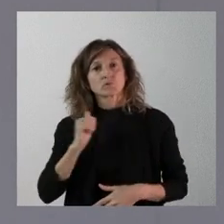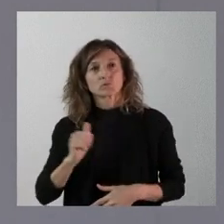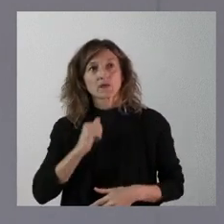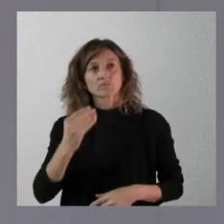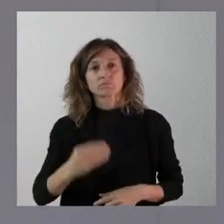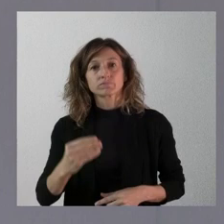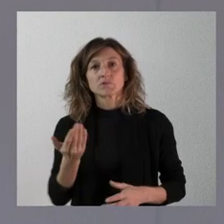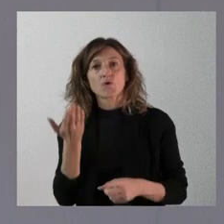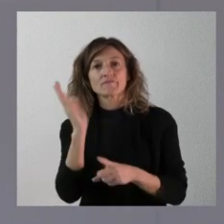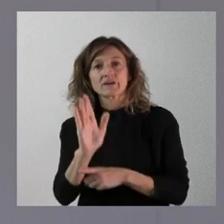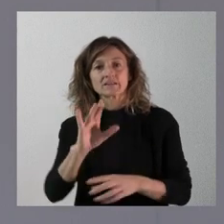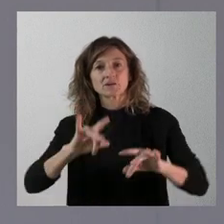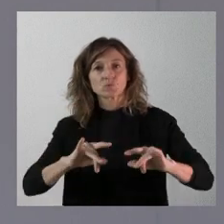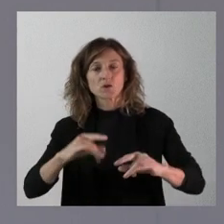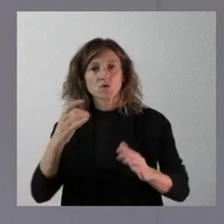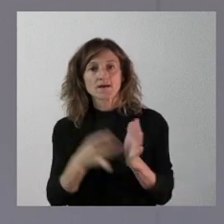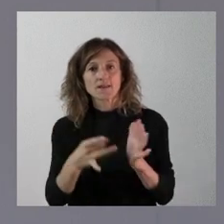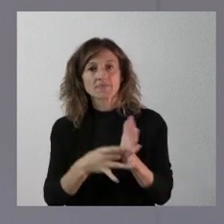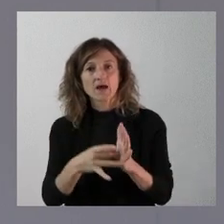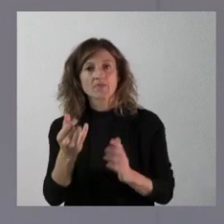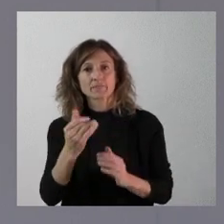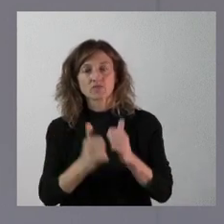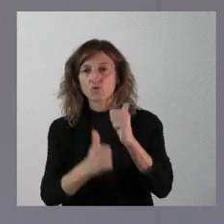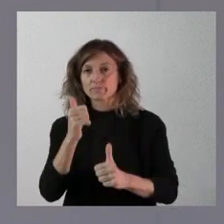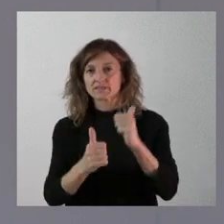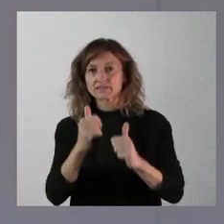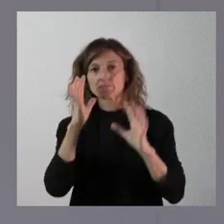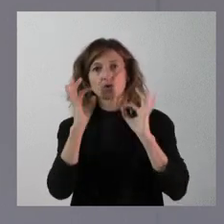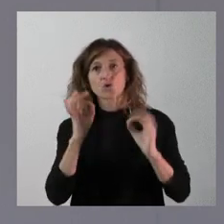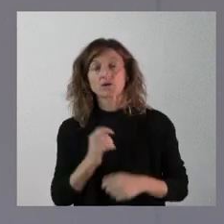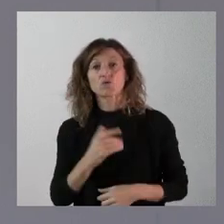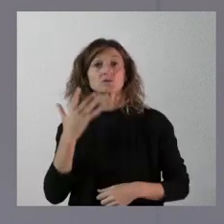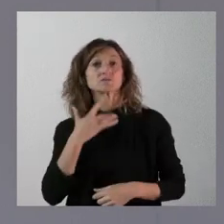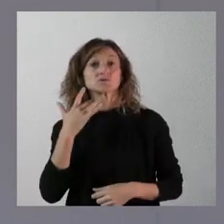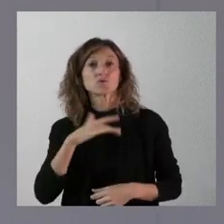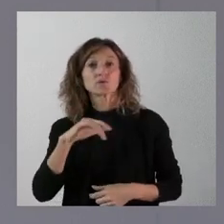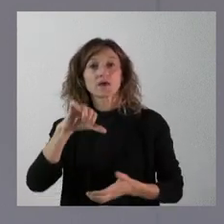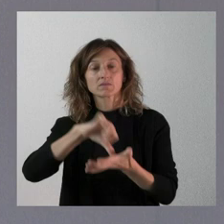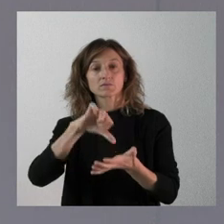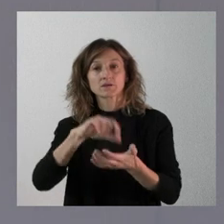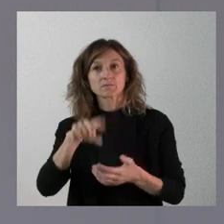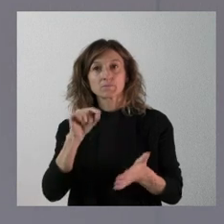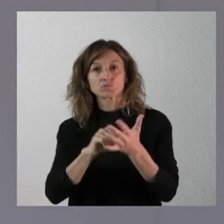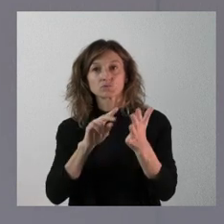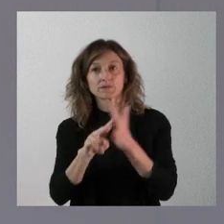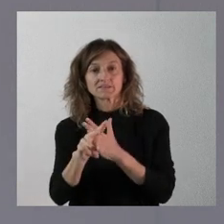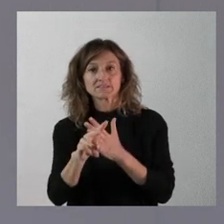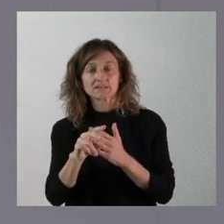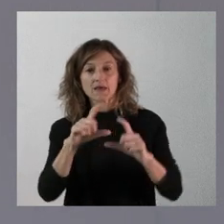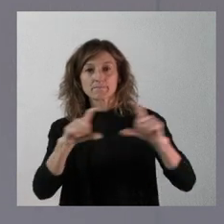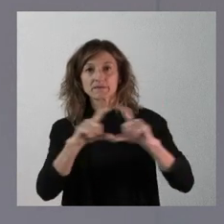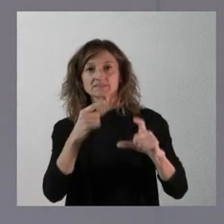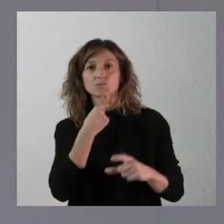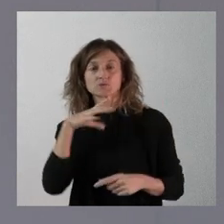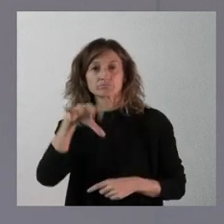una oferta de un suelo de mucha calidad a un precio muy razonable muy competitivo y Soria también reúne muy buenas condiciones del punto de vista de la atracción de las empresas